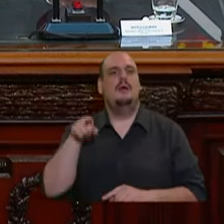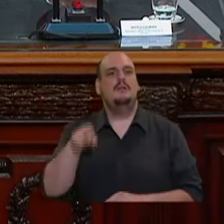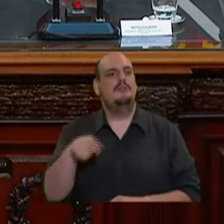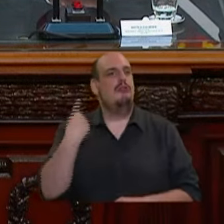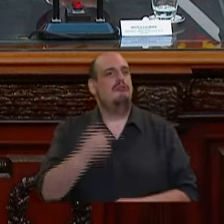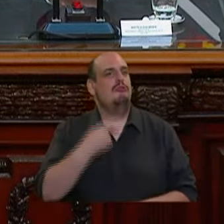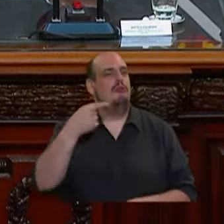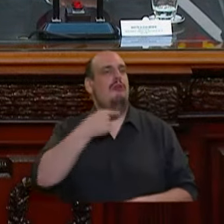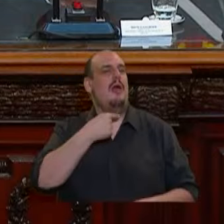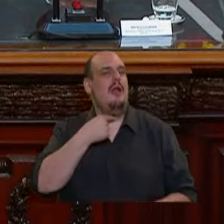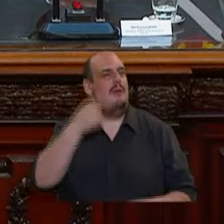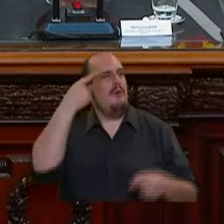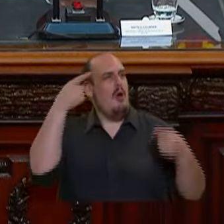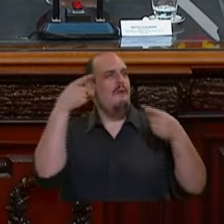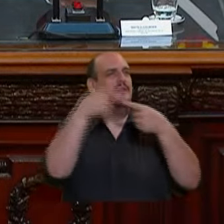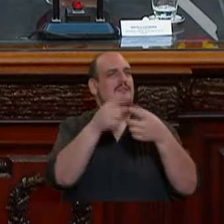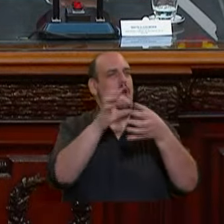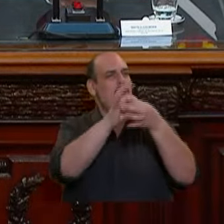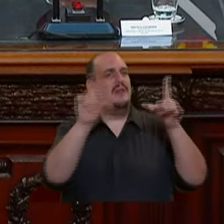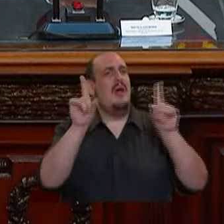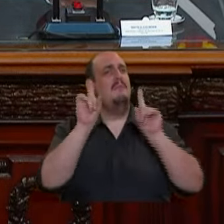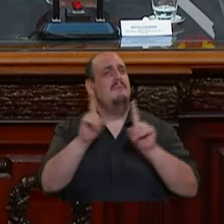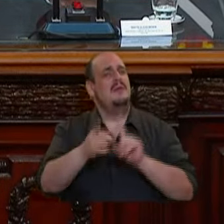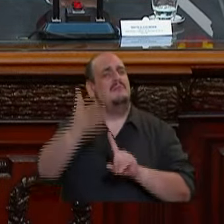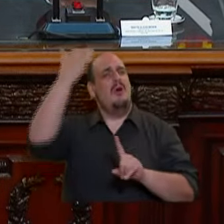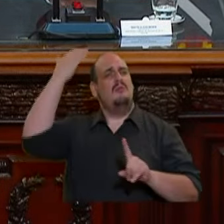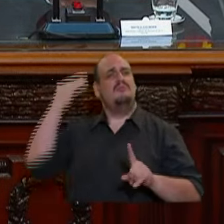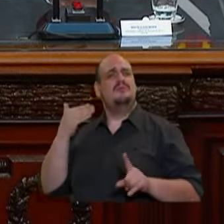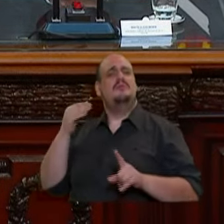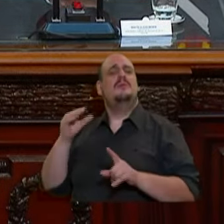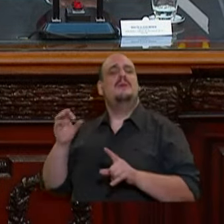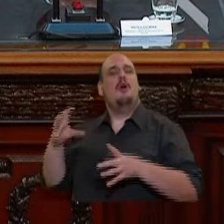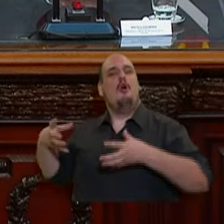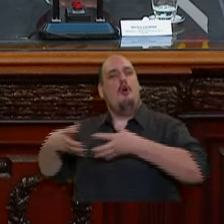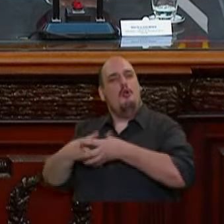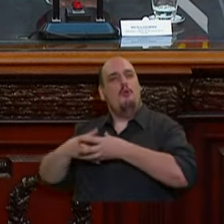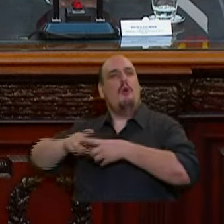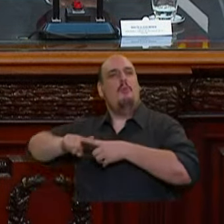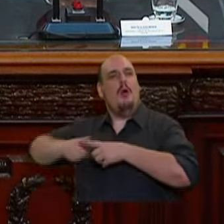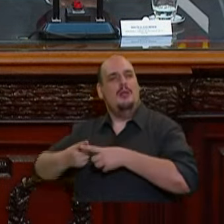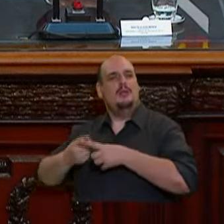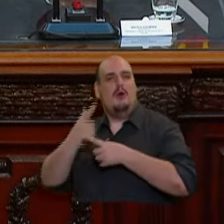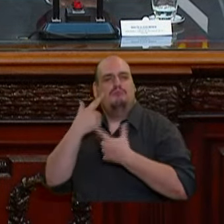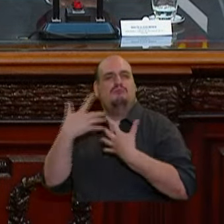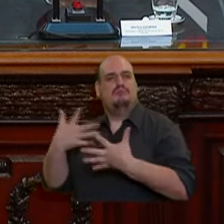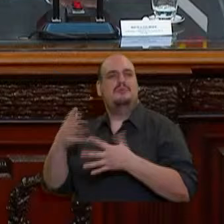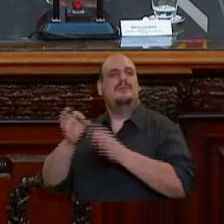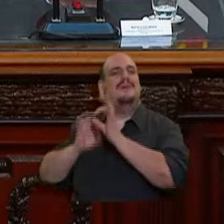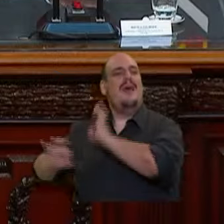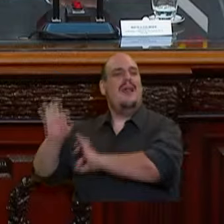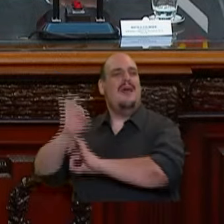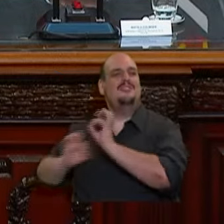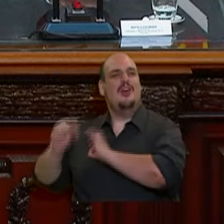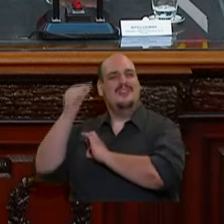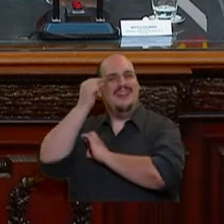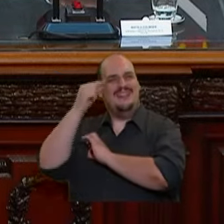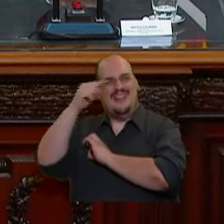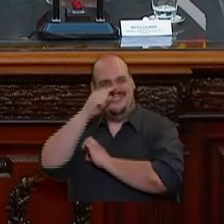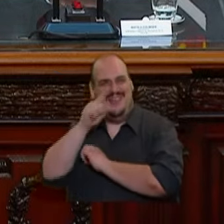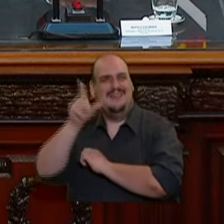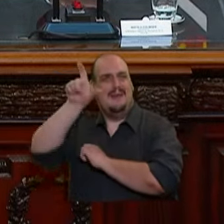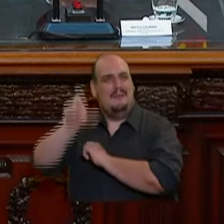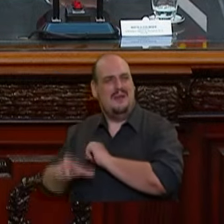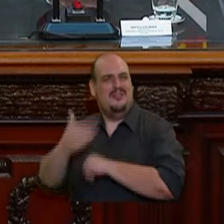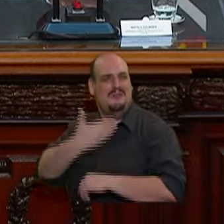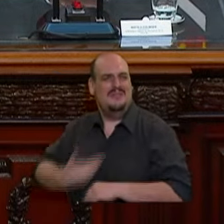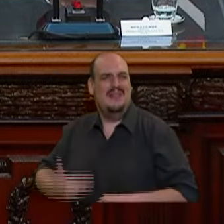libertad, inspirados en las ideas de Alberdi y de la generación del 37, que viene a liberar las fuerzas productivas de los argentinos, a devolver